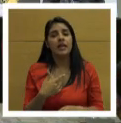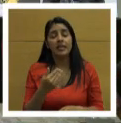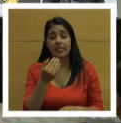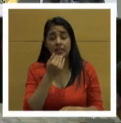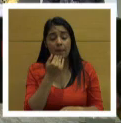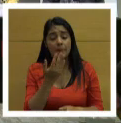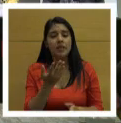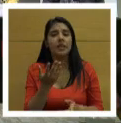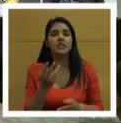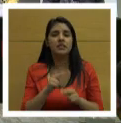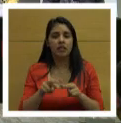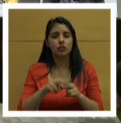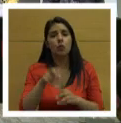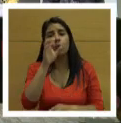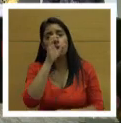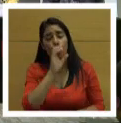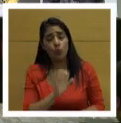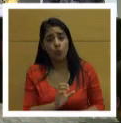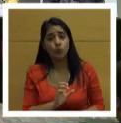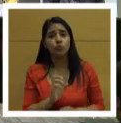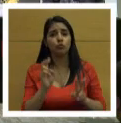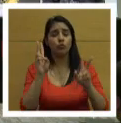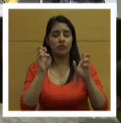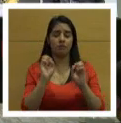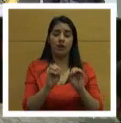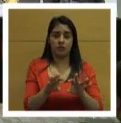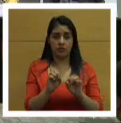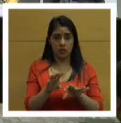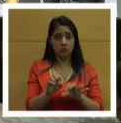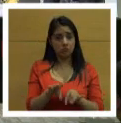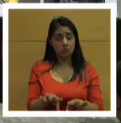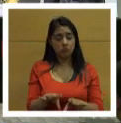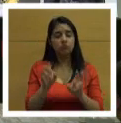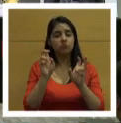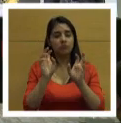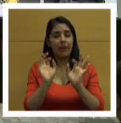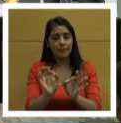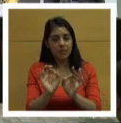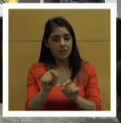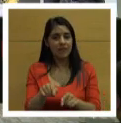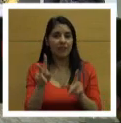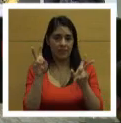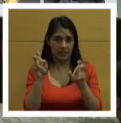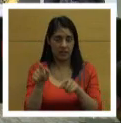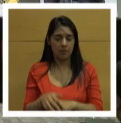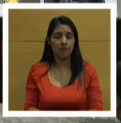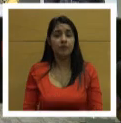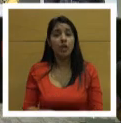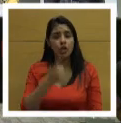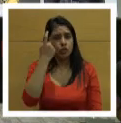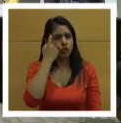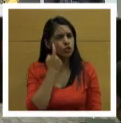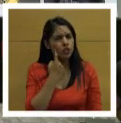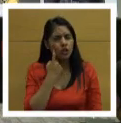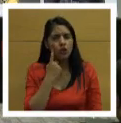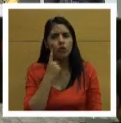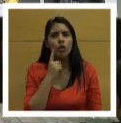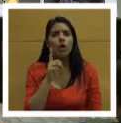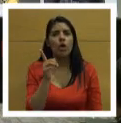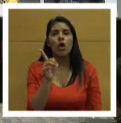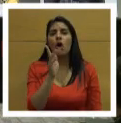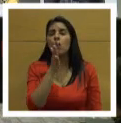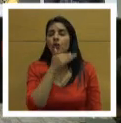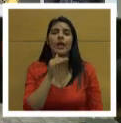incorporado algunos cursos en el área del perfeccionamiento relativos a esta materia. Entonces creo que no debemos cesar en